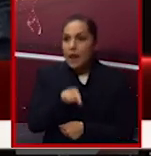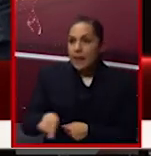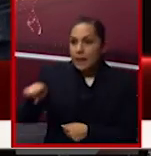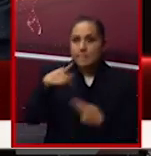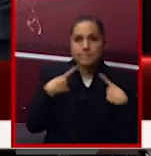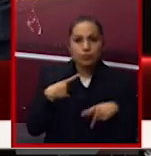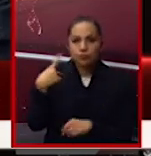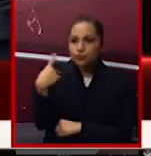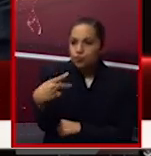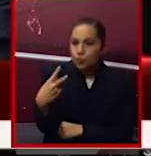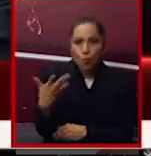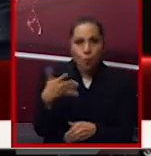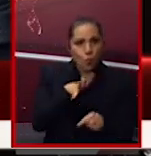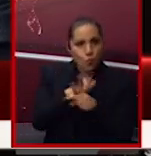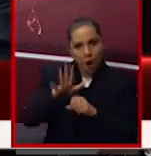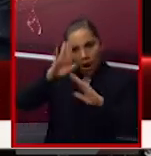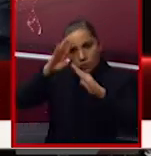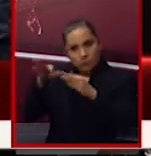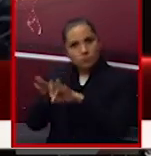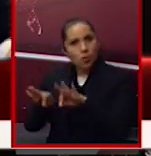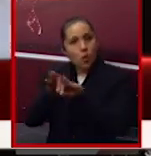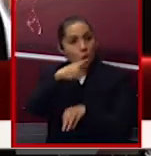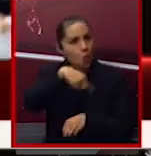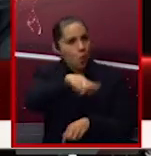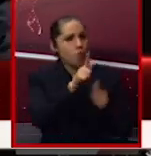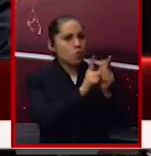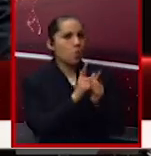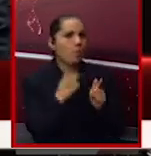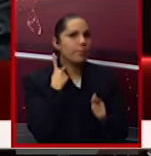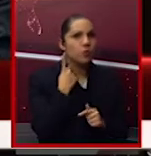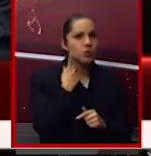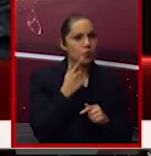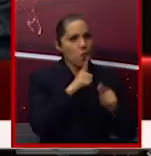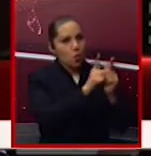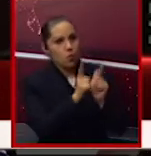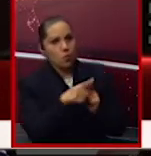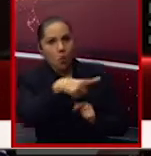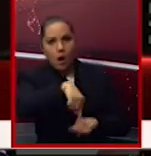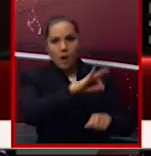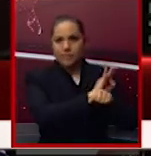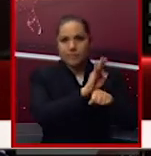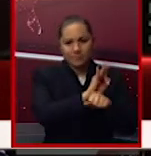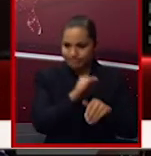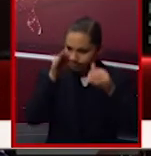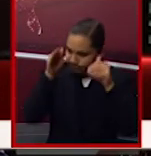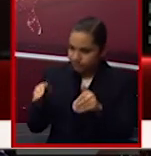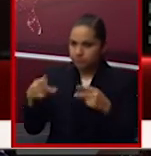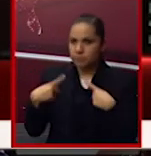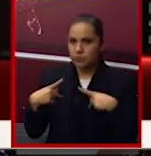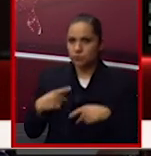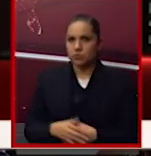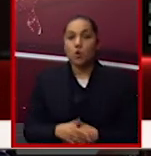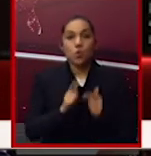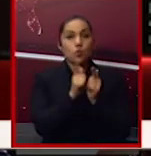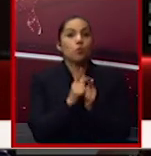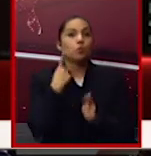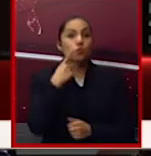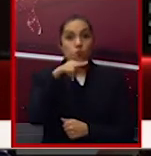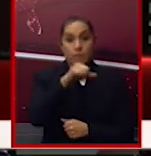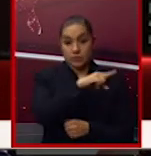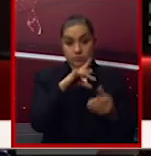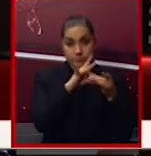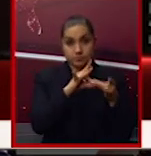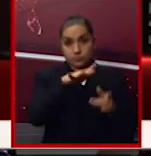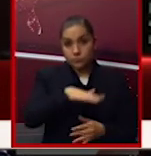ciudadanía a los intereses de partidos o grupos. Nueva Alianza destacó que en el Congreso se